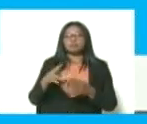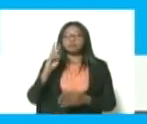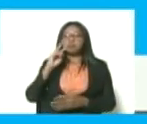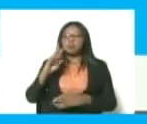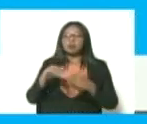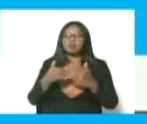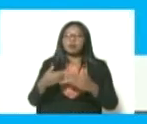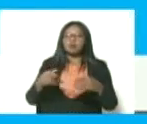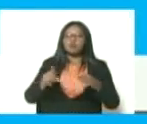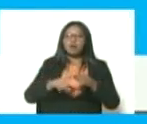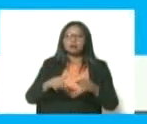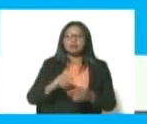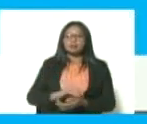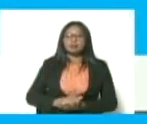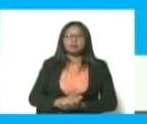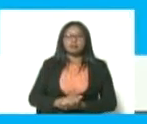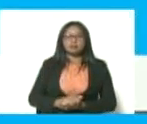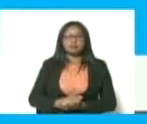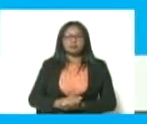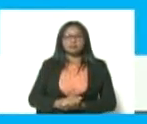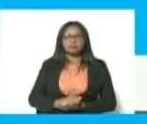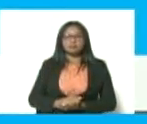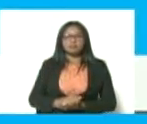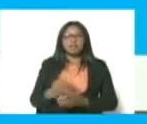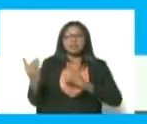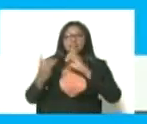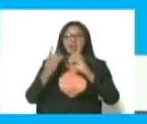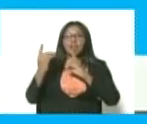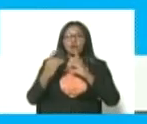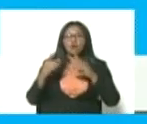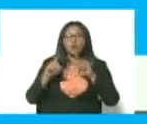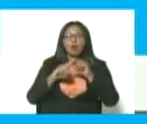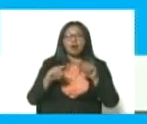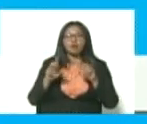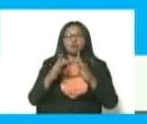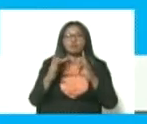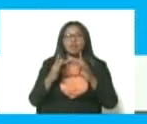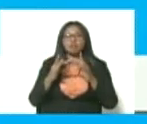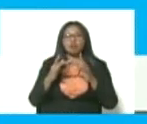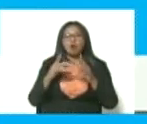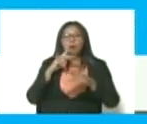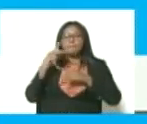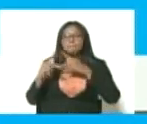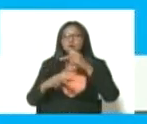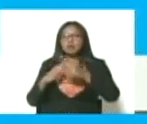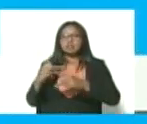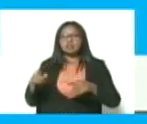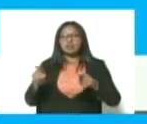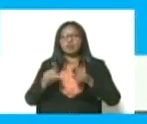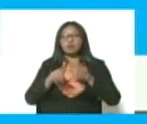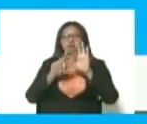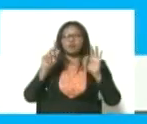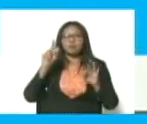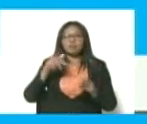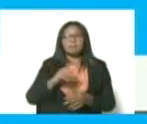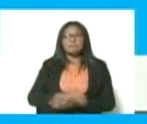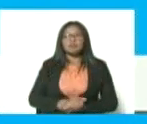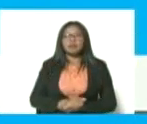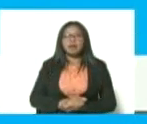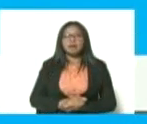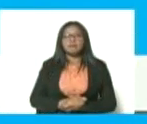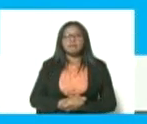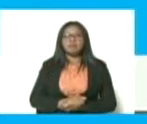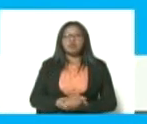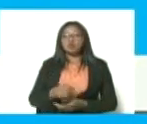que ver con la otra. El diálogo, la diplomacia, las relaciones políticas, directas o indirectas, es una cosa. Y siempre habrá espacio para el